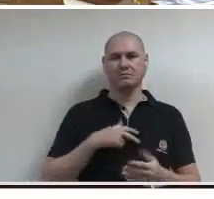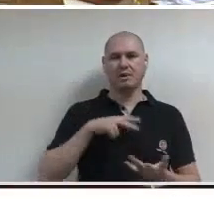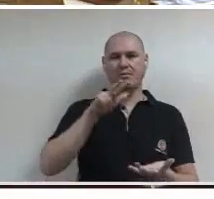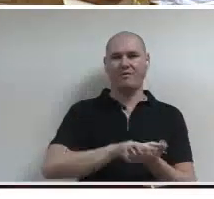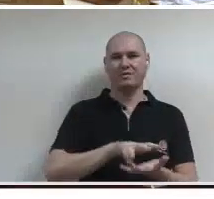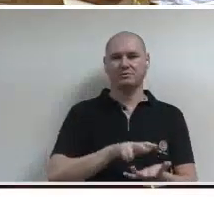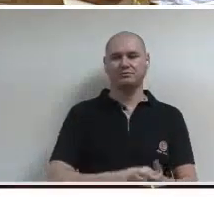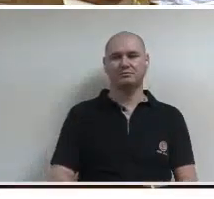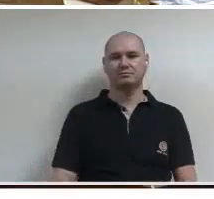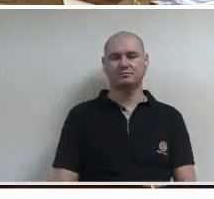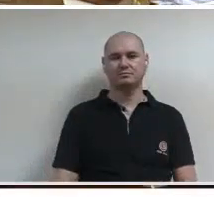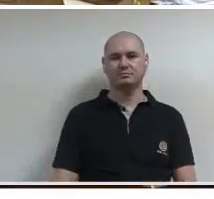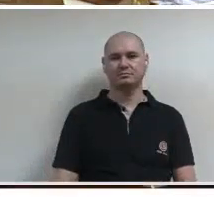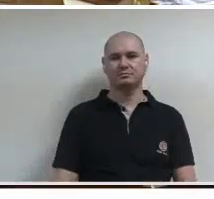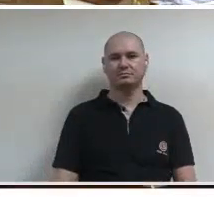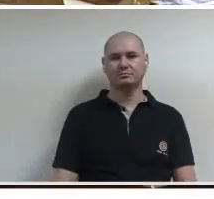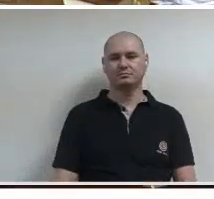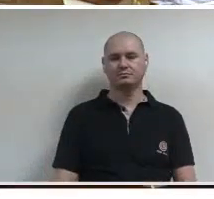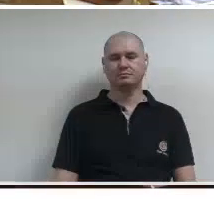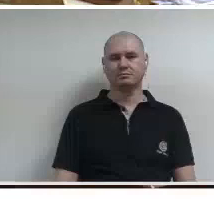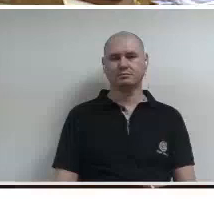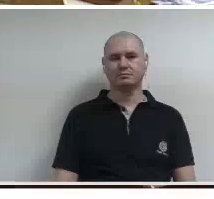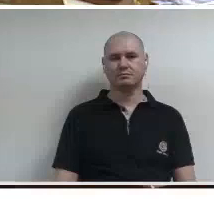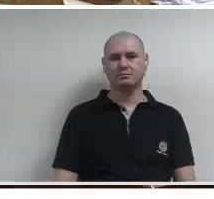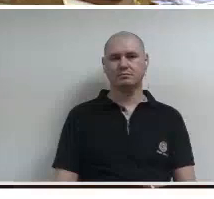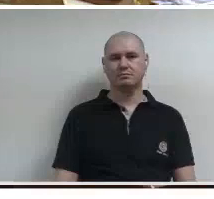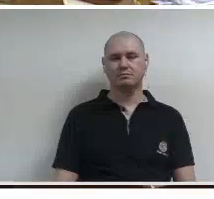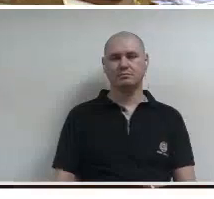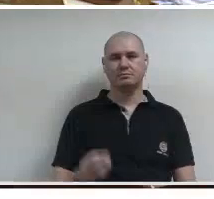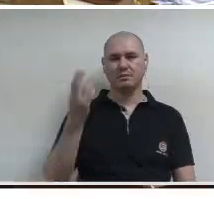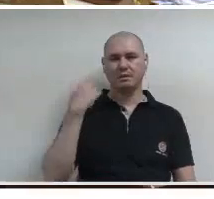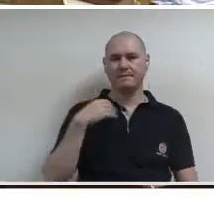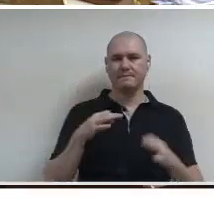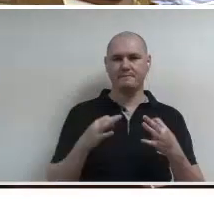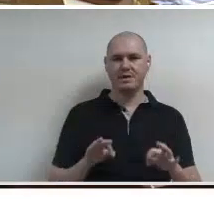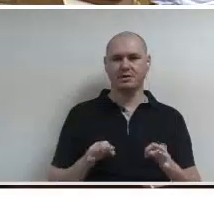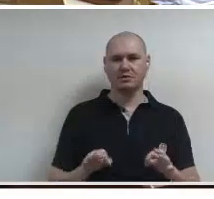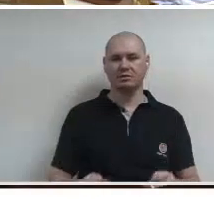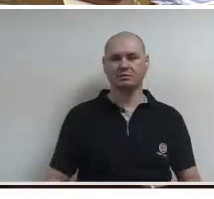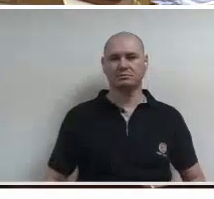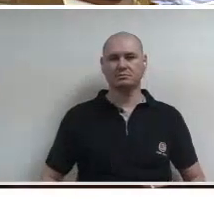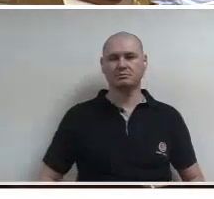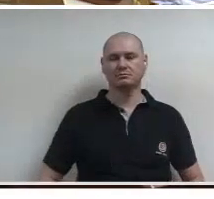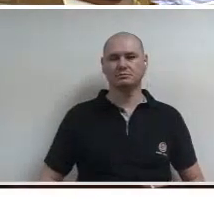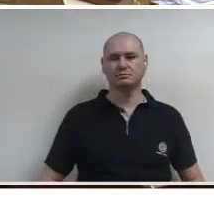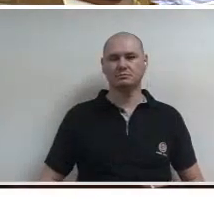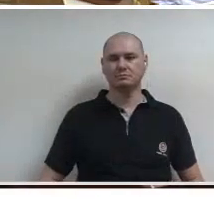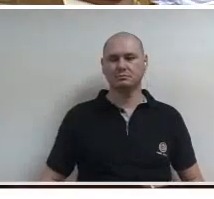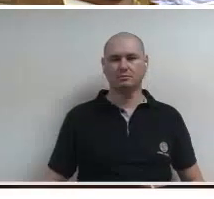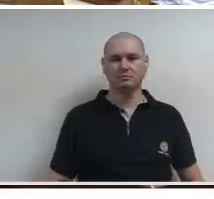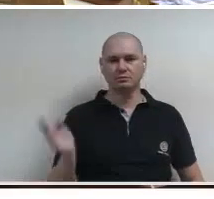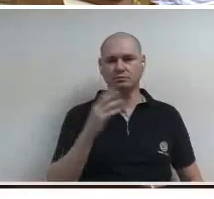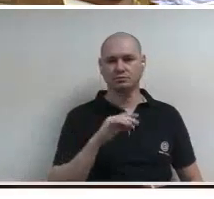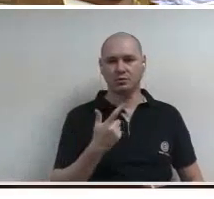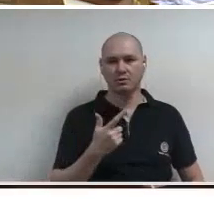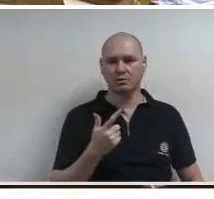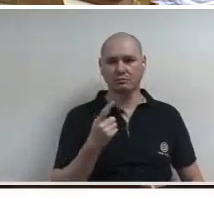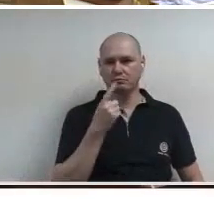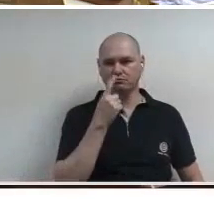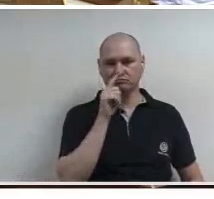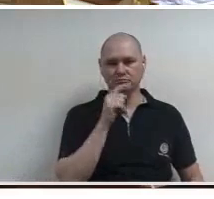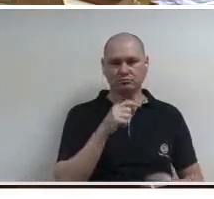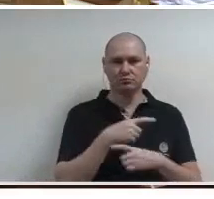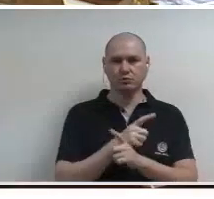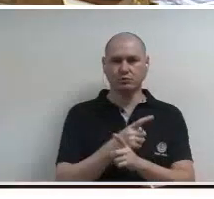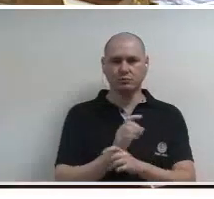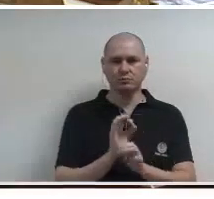ñengue ambue ara guarepe seramos pe ambue a tupe guare cuatía ñengue ya ya moneja guay